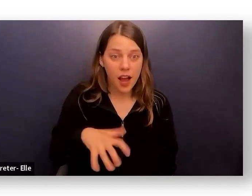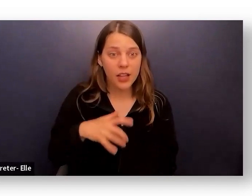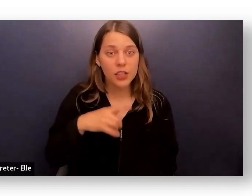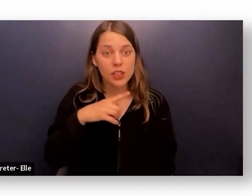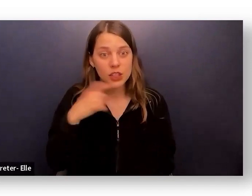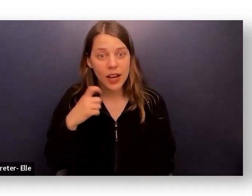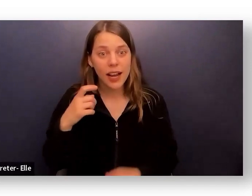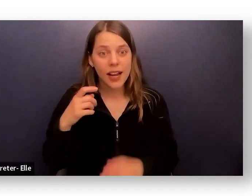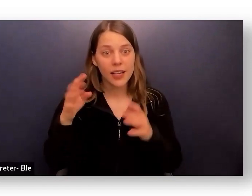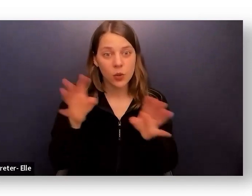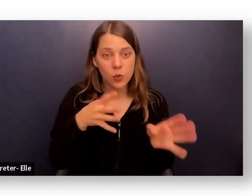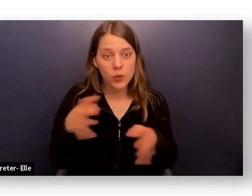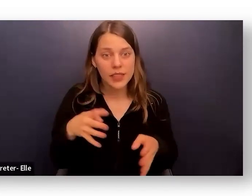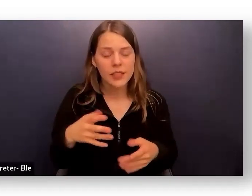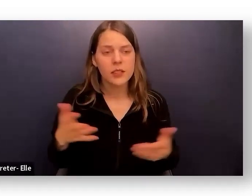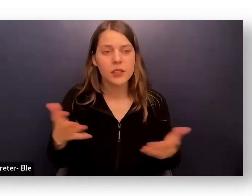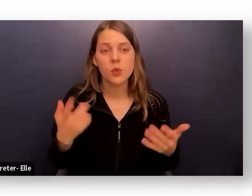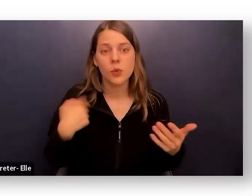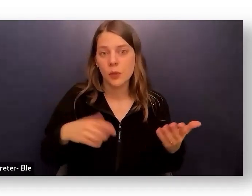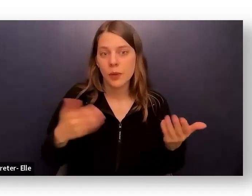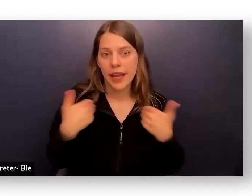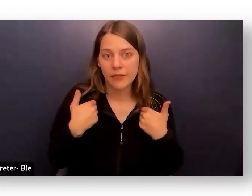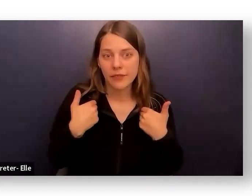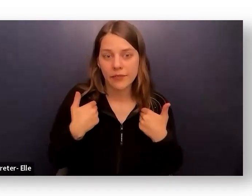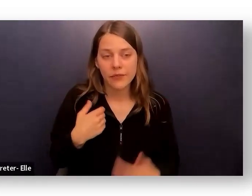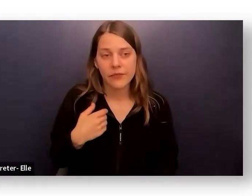vientos, clima cálido y seco.